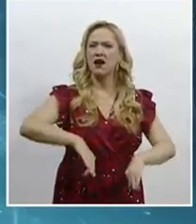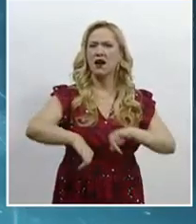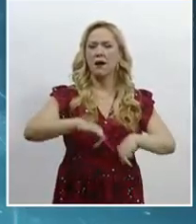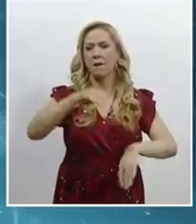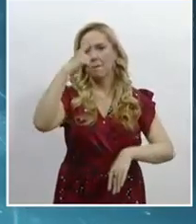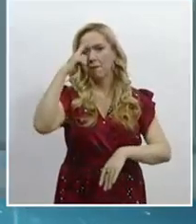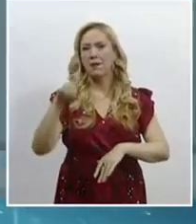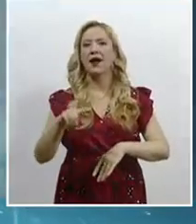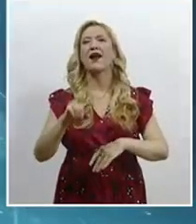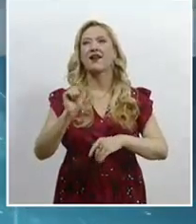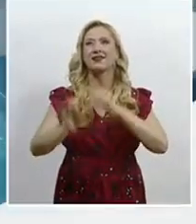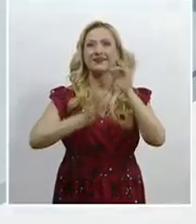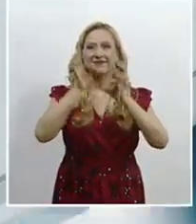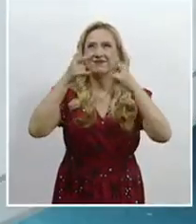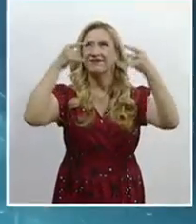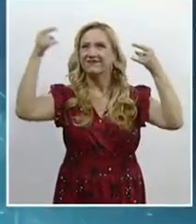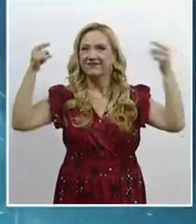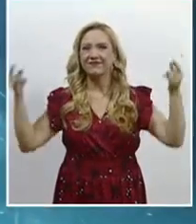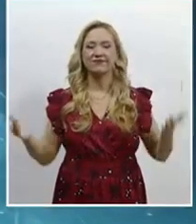contratación de publicidad.